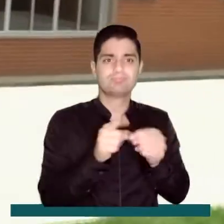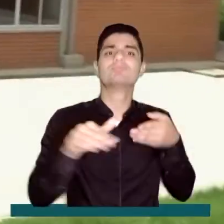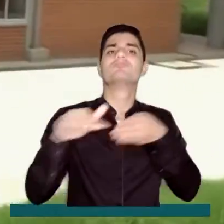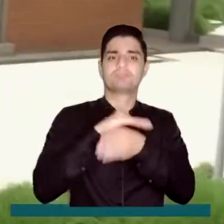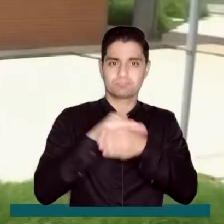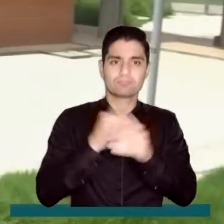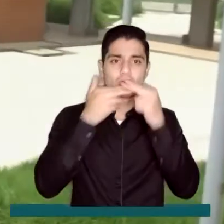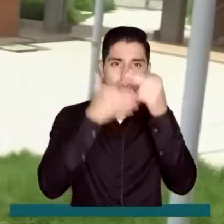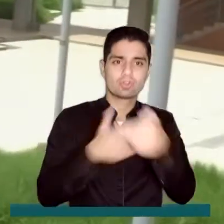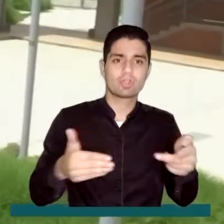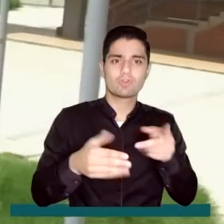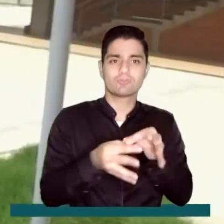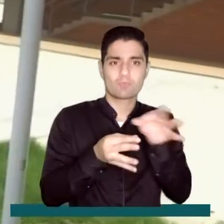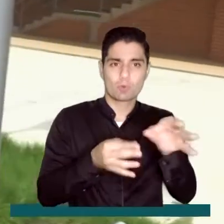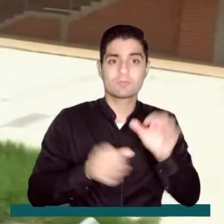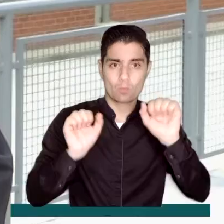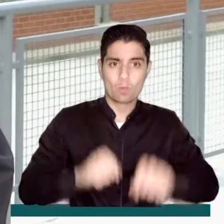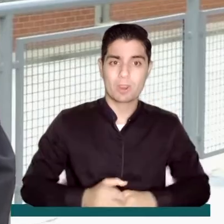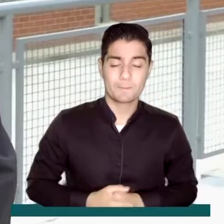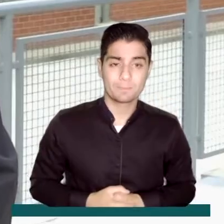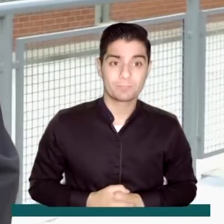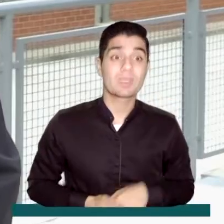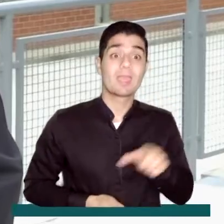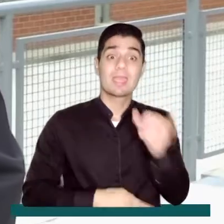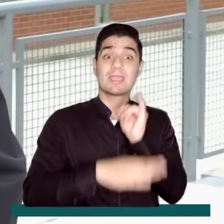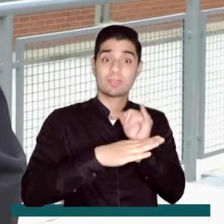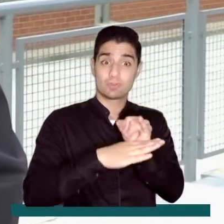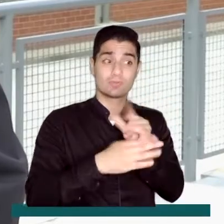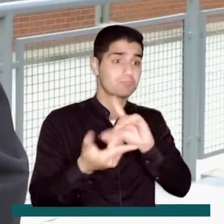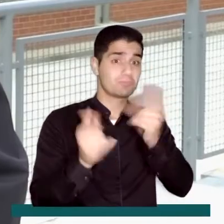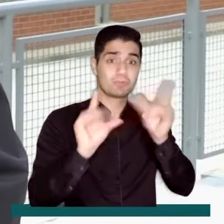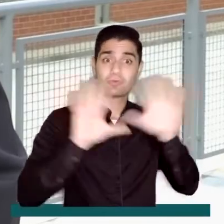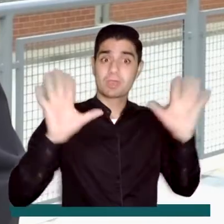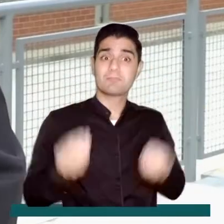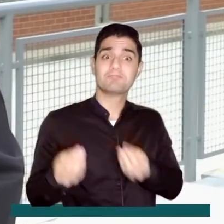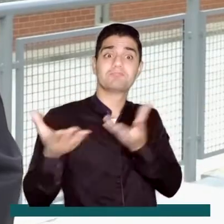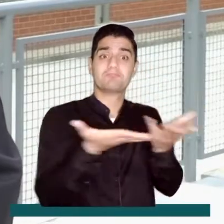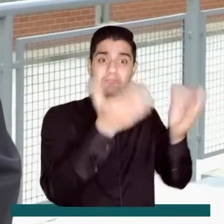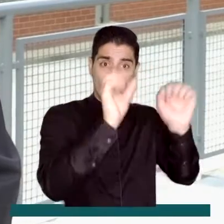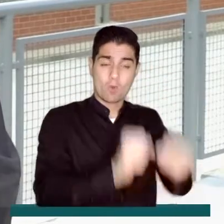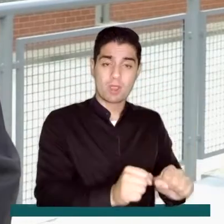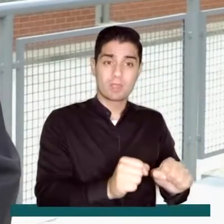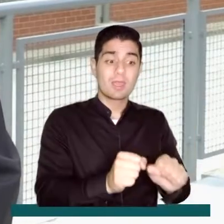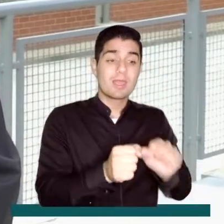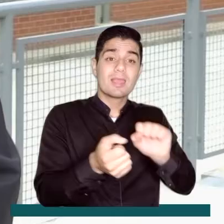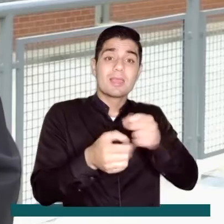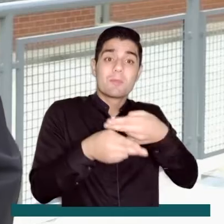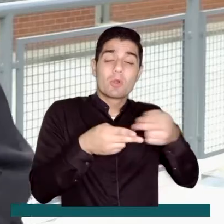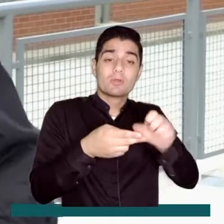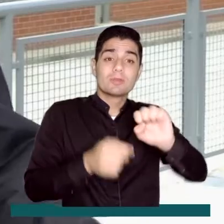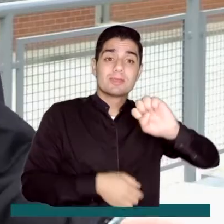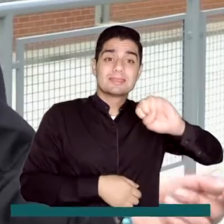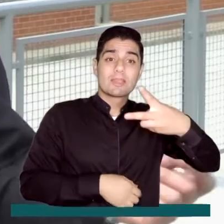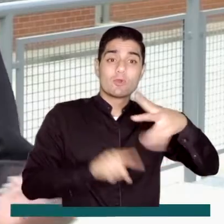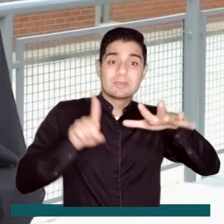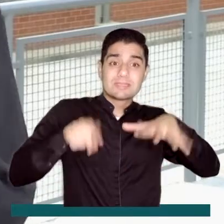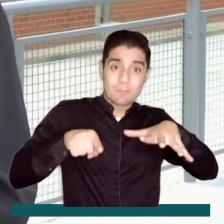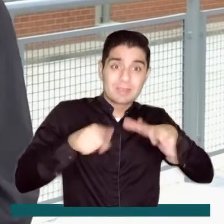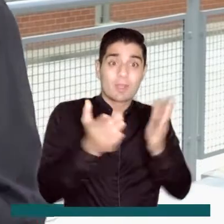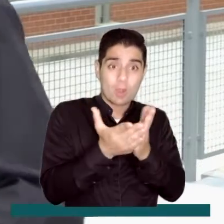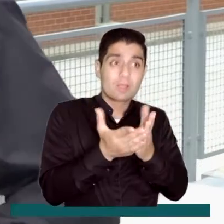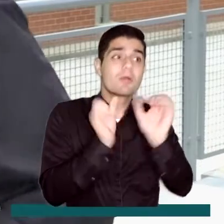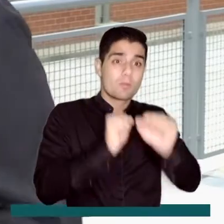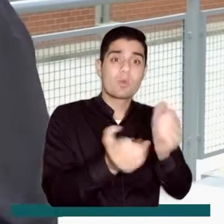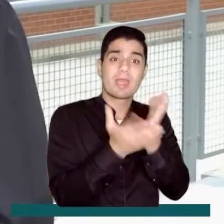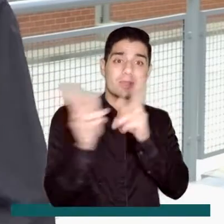municipio esta institución educativa está lista para entregarla y que este segundo semestre educativo los estudiantes puedan